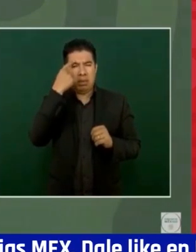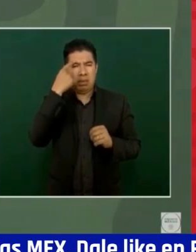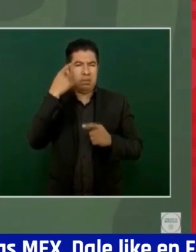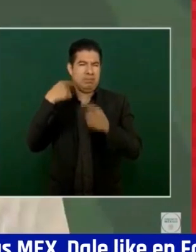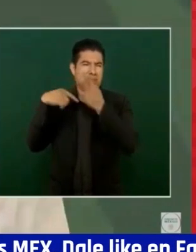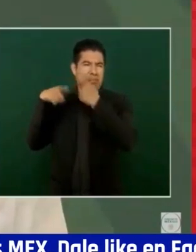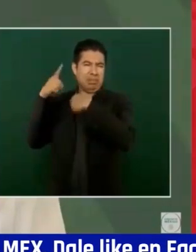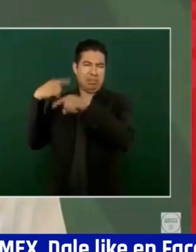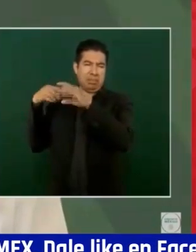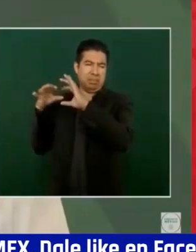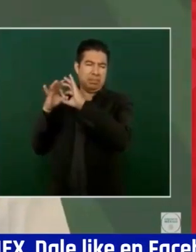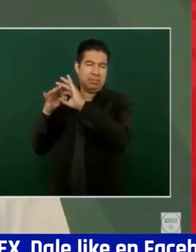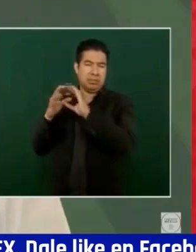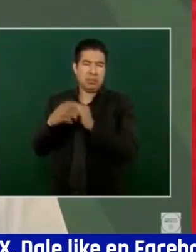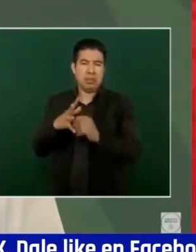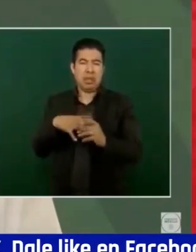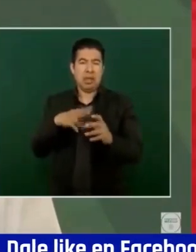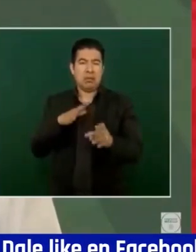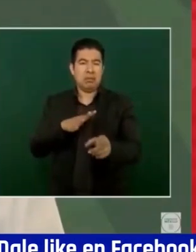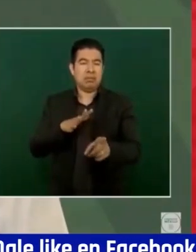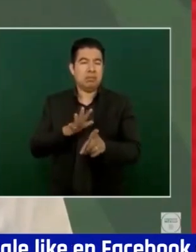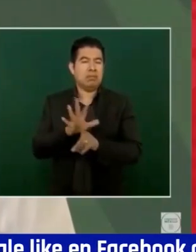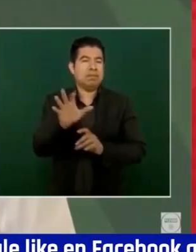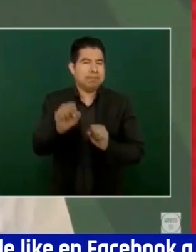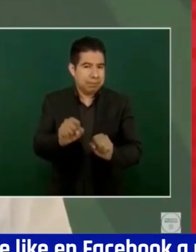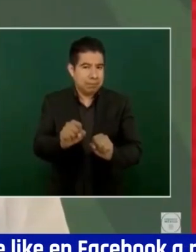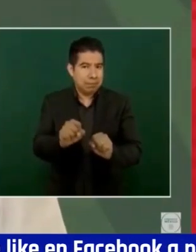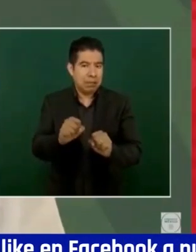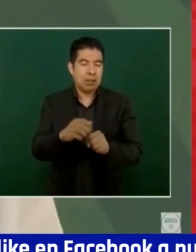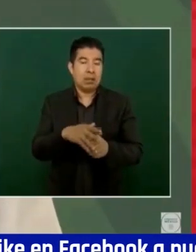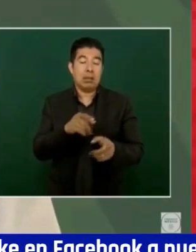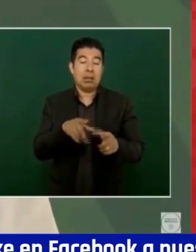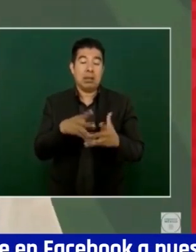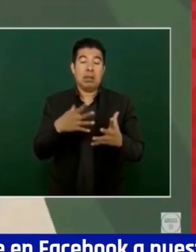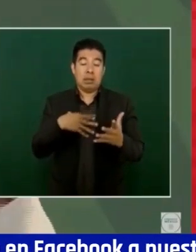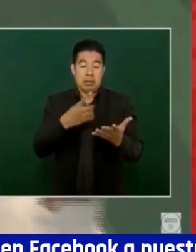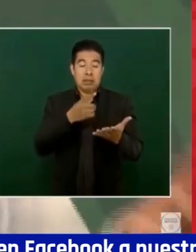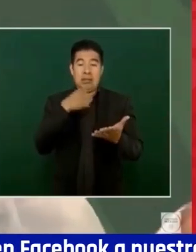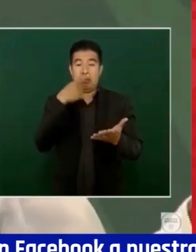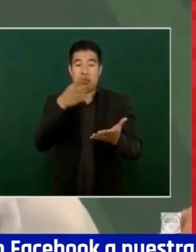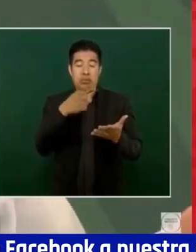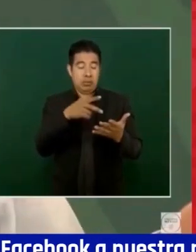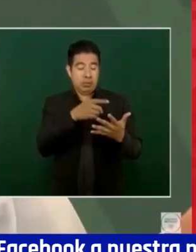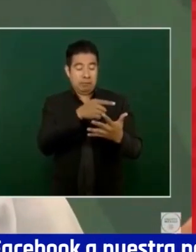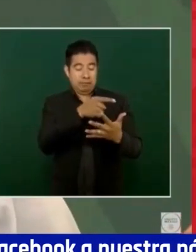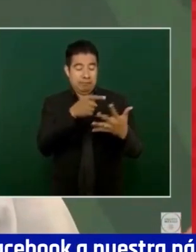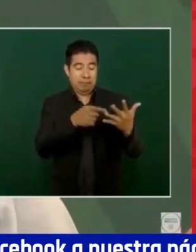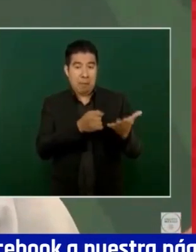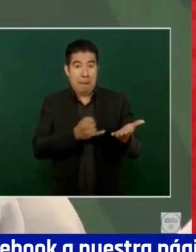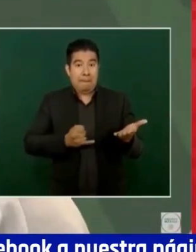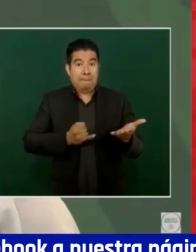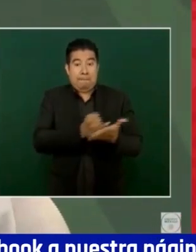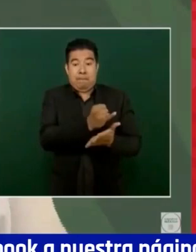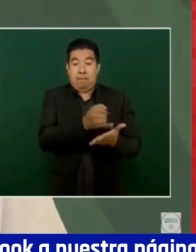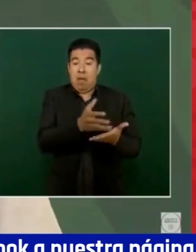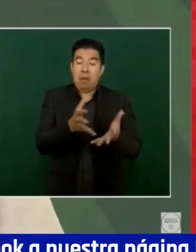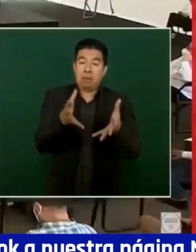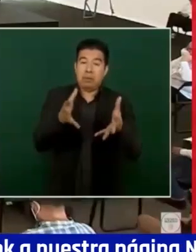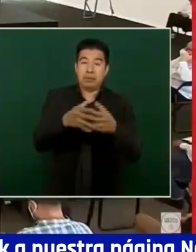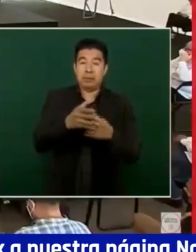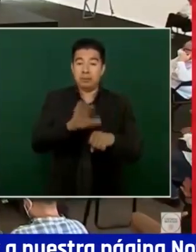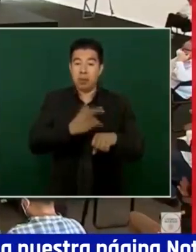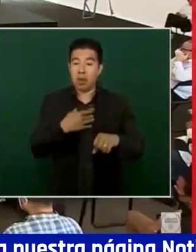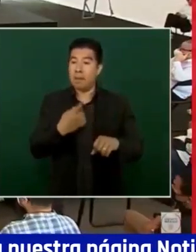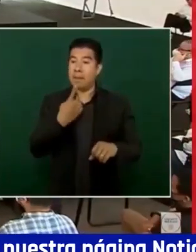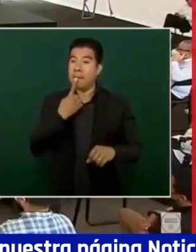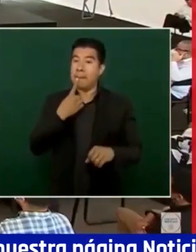la costumbre, bueno, se refiere a México, solo en México era la costumbre que los legisladores votaran sin leer, sin informarse, por mera